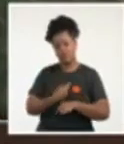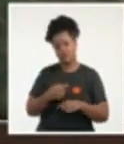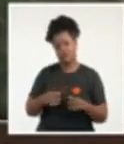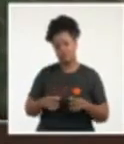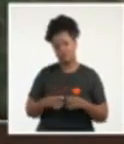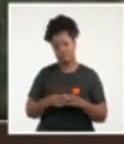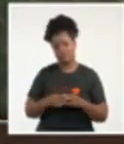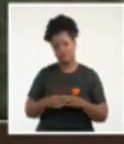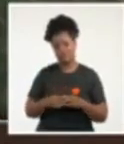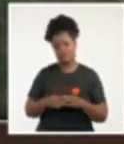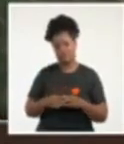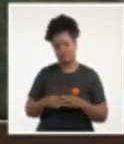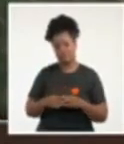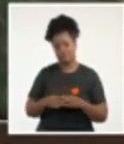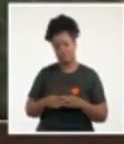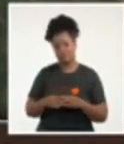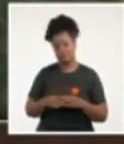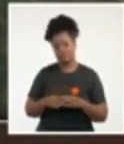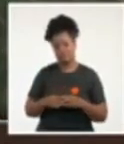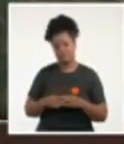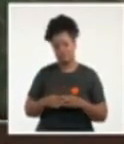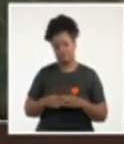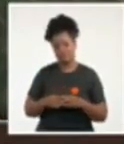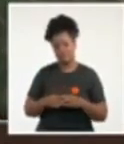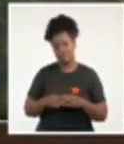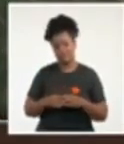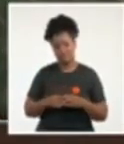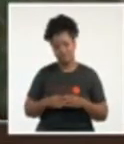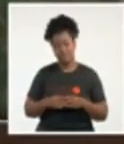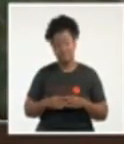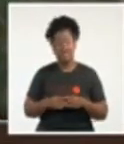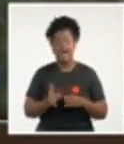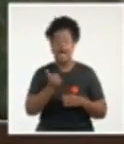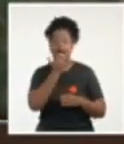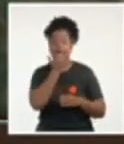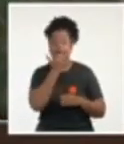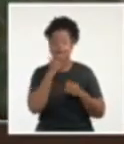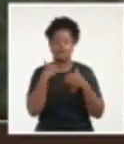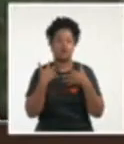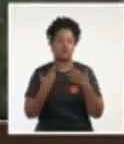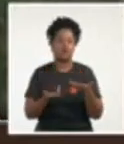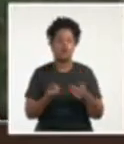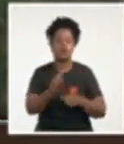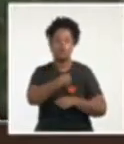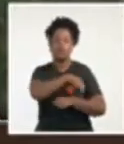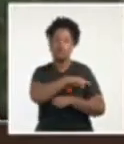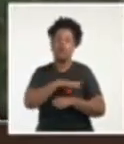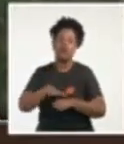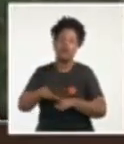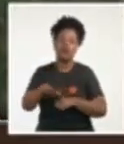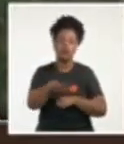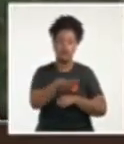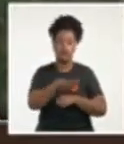eco? En un sector que para nosotros tenemos que asumirlo, es parte de